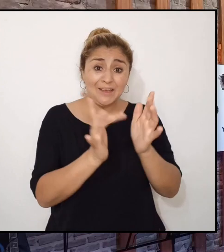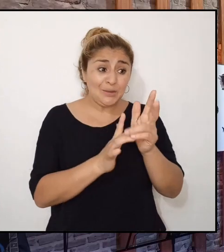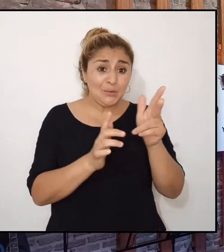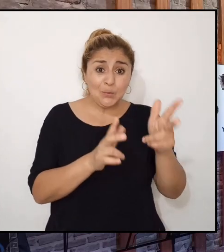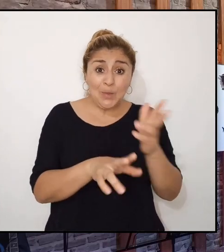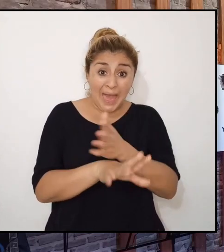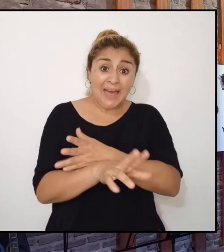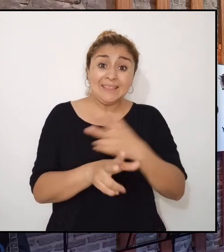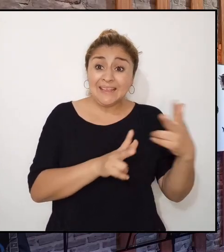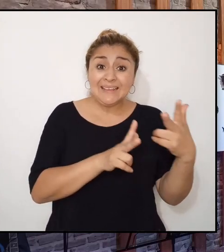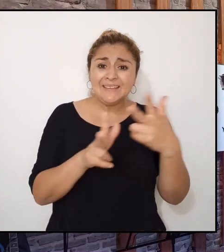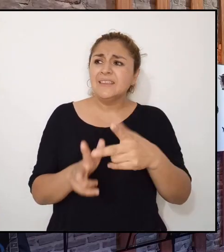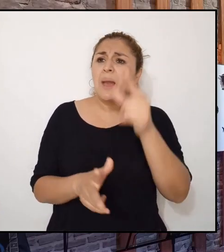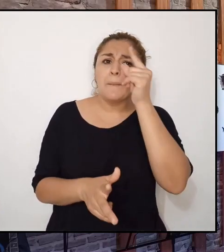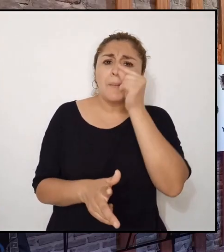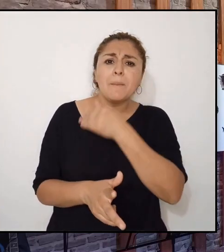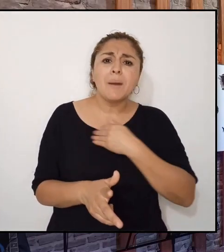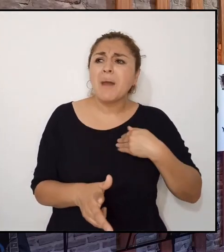¿por qué me están buscando?